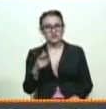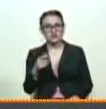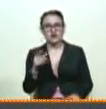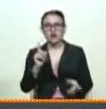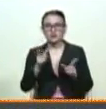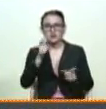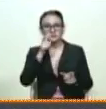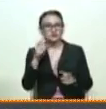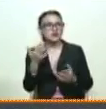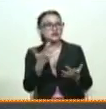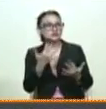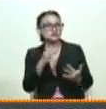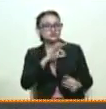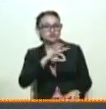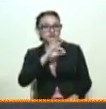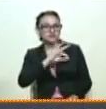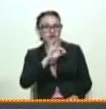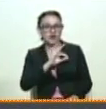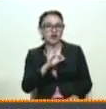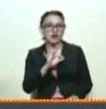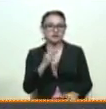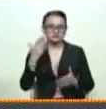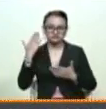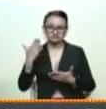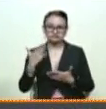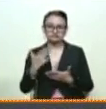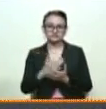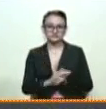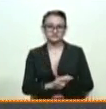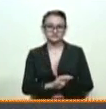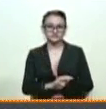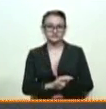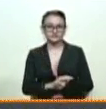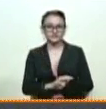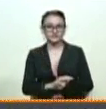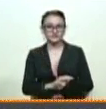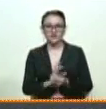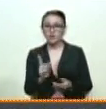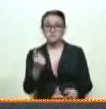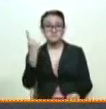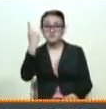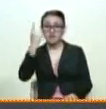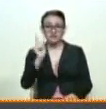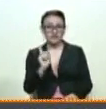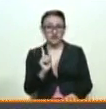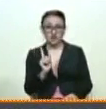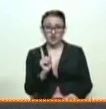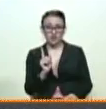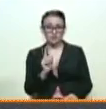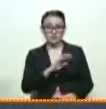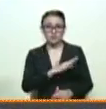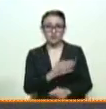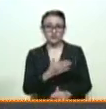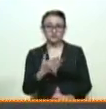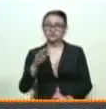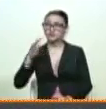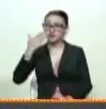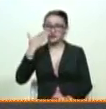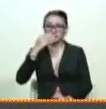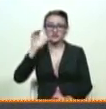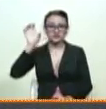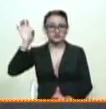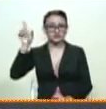aspiraciones sociales. No es la primera vez que enfrentamos a un poderoso imperio.